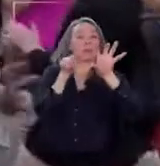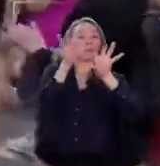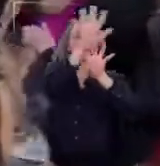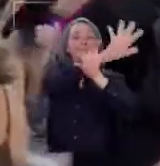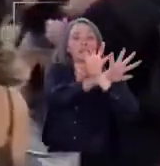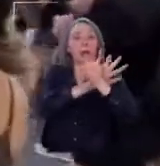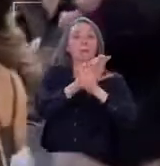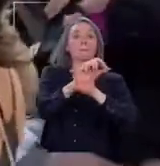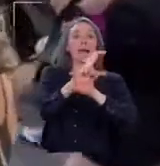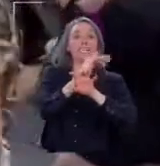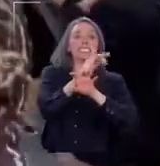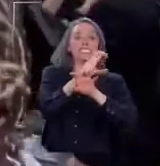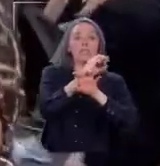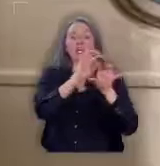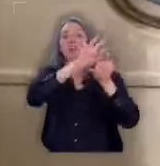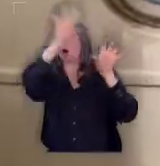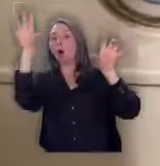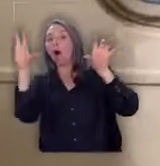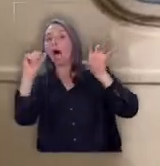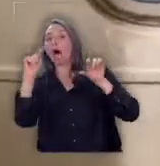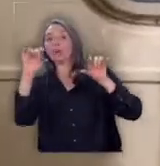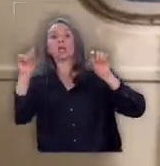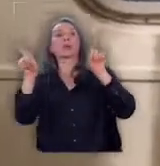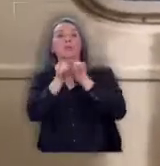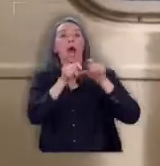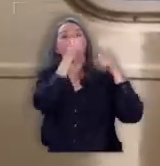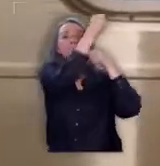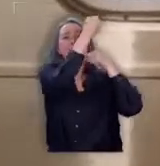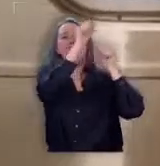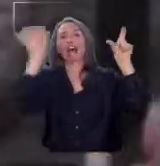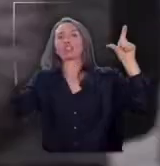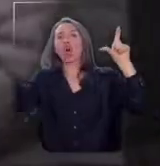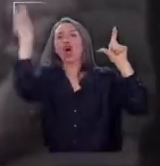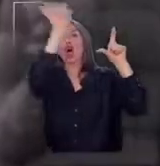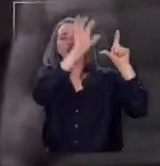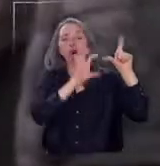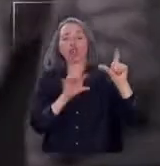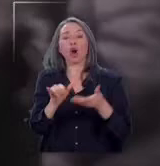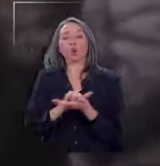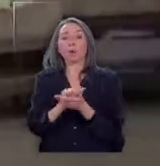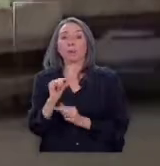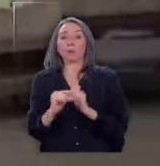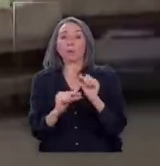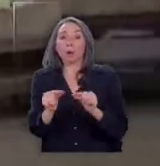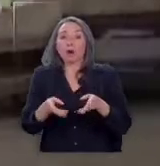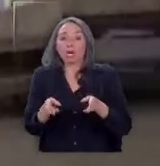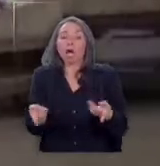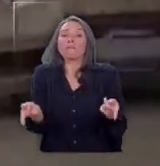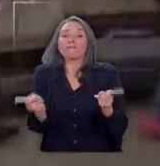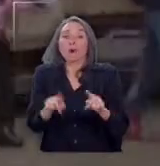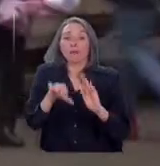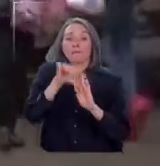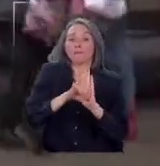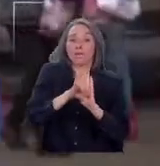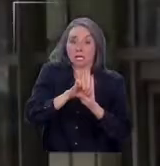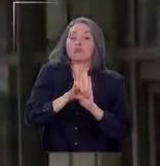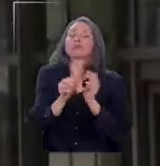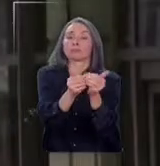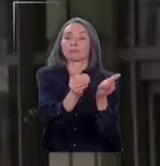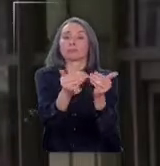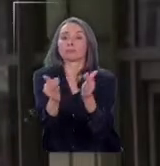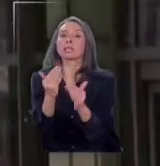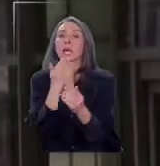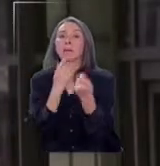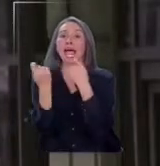York una ciudad que lenta y paulatinamente comienza a desconfinar sus calles y también su